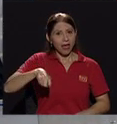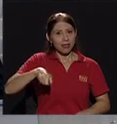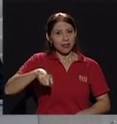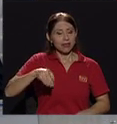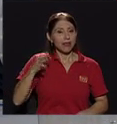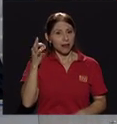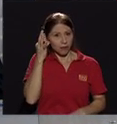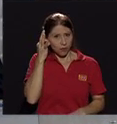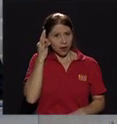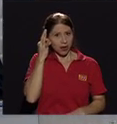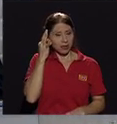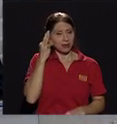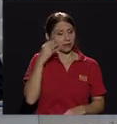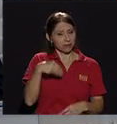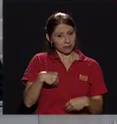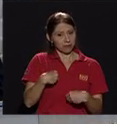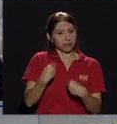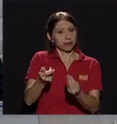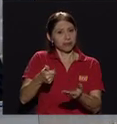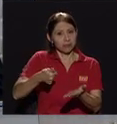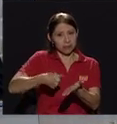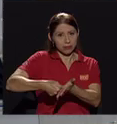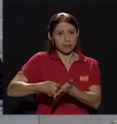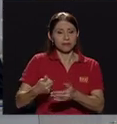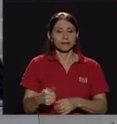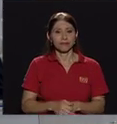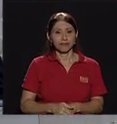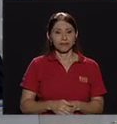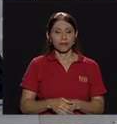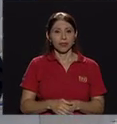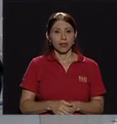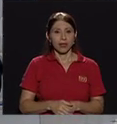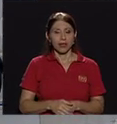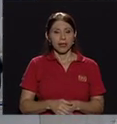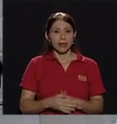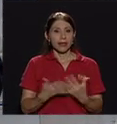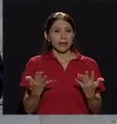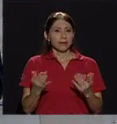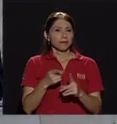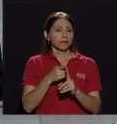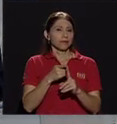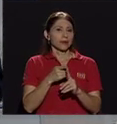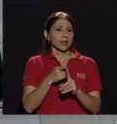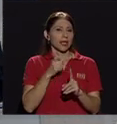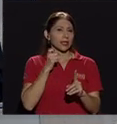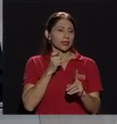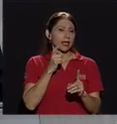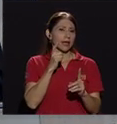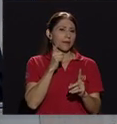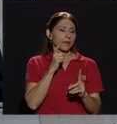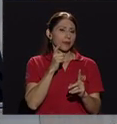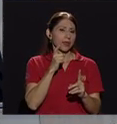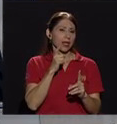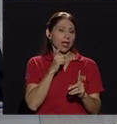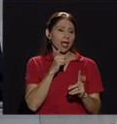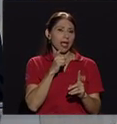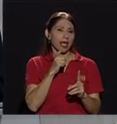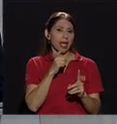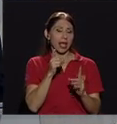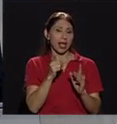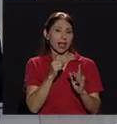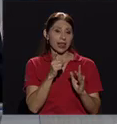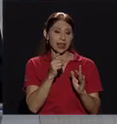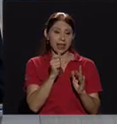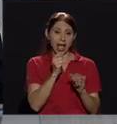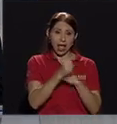el derecho del voto a la mujer. Del 17 al 19, ¿verdad? En esa